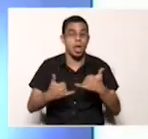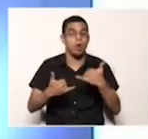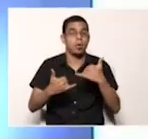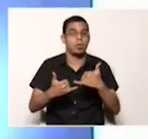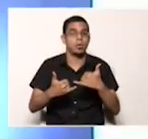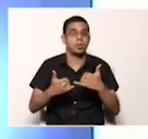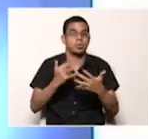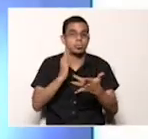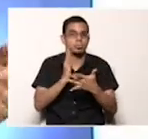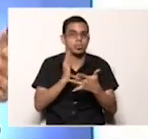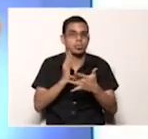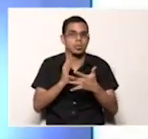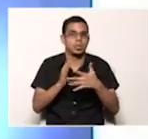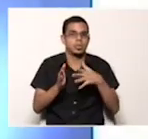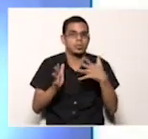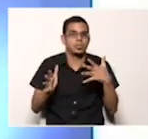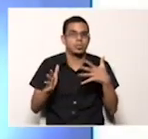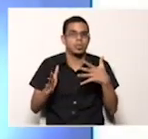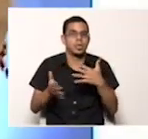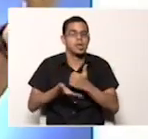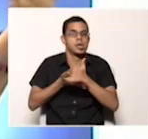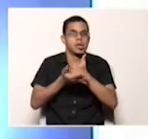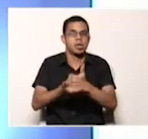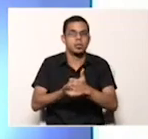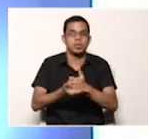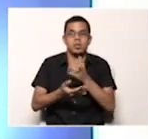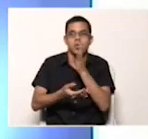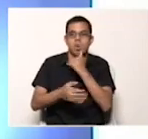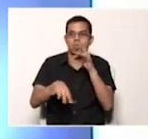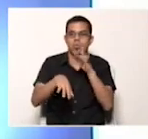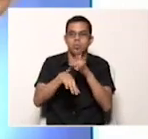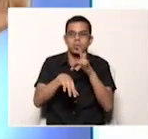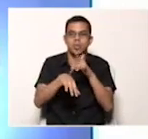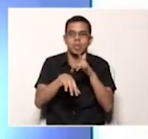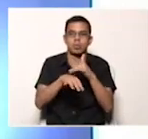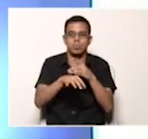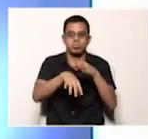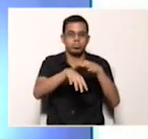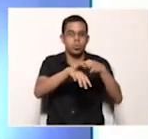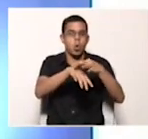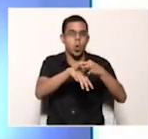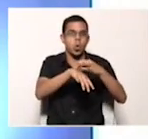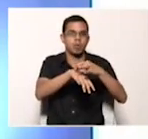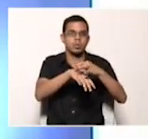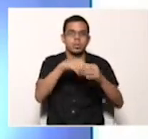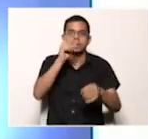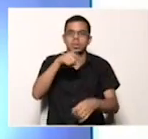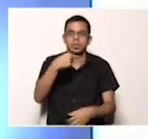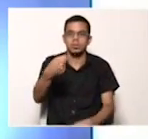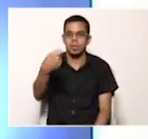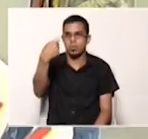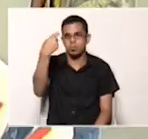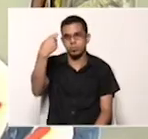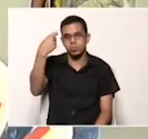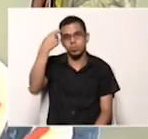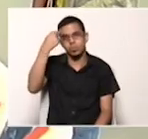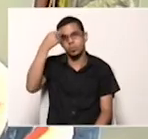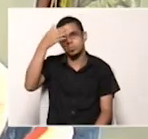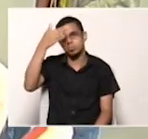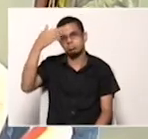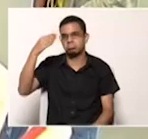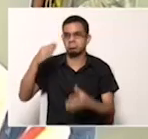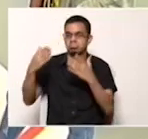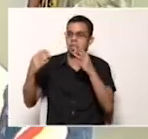son muy importantes porque no tienen contacto directo con la piel y evitamos contaminar Ni en con el caso cuerpo, de... ni con el objeto. Simplemente con ese infrarrojo